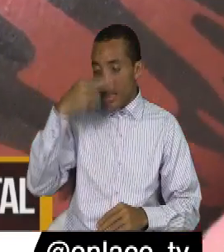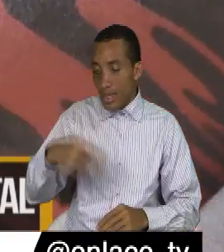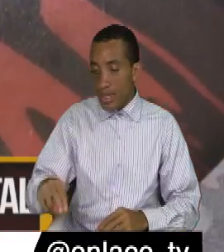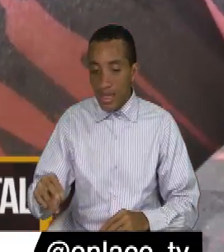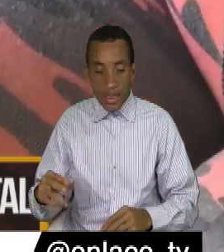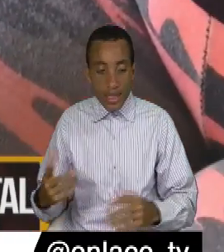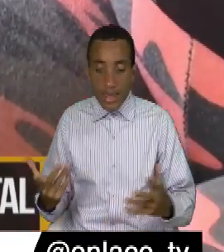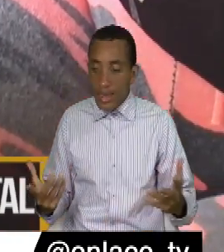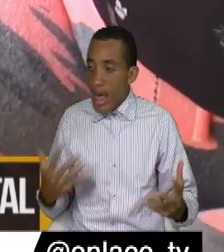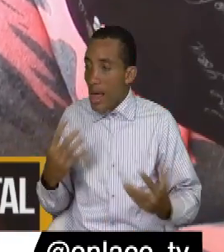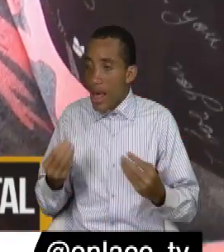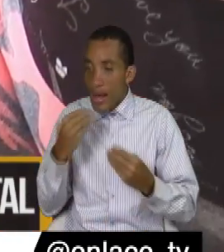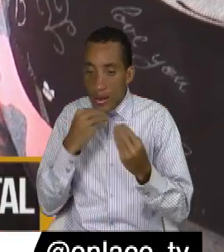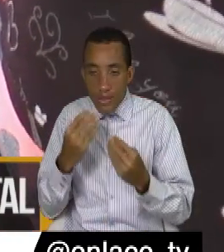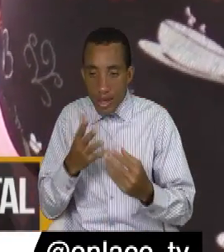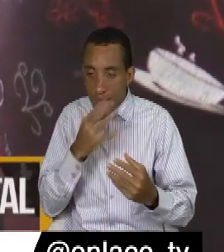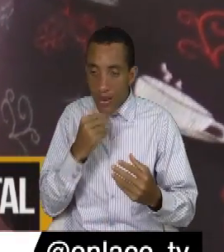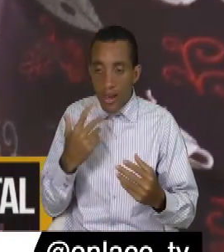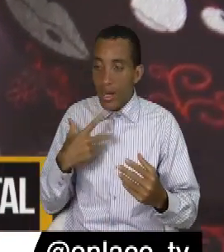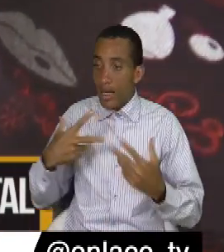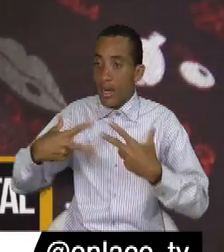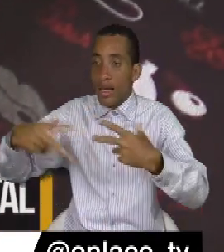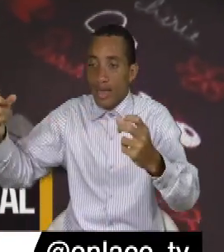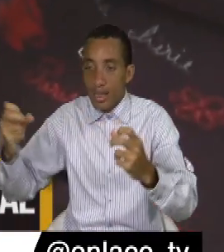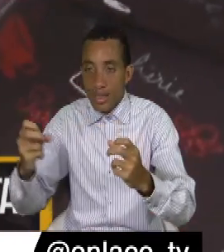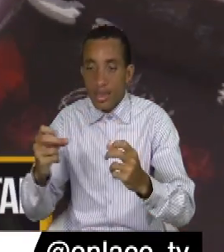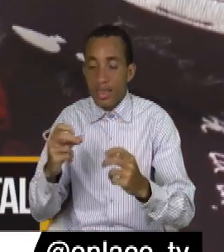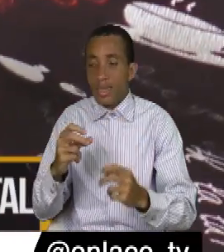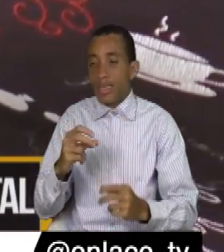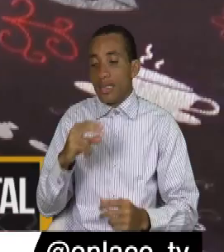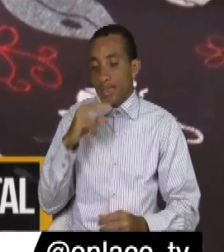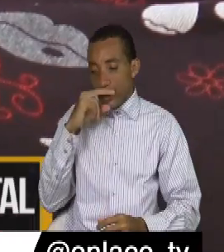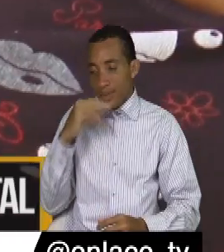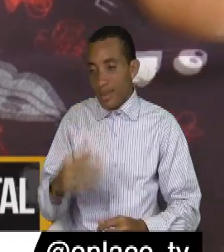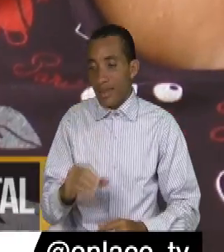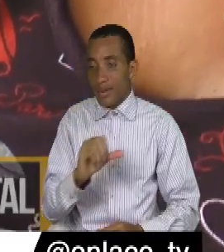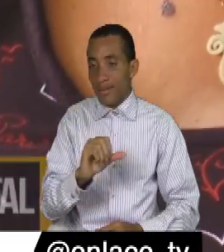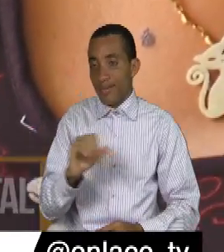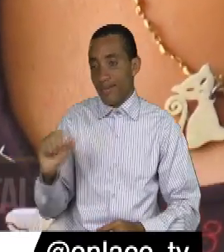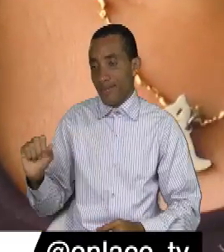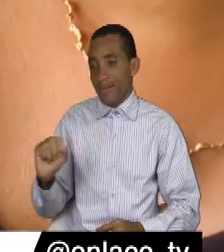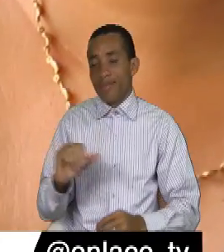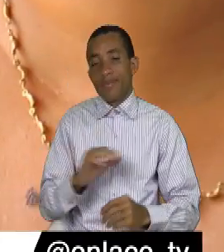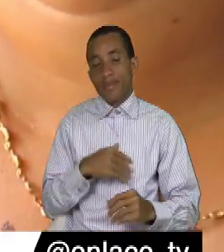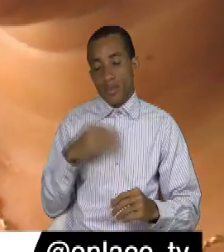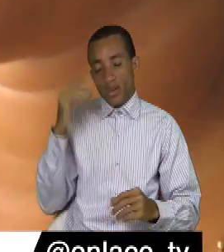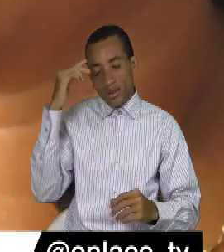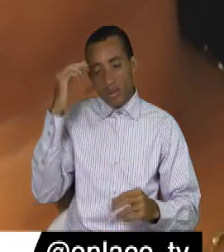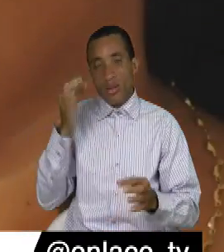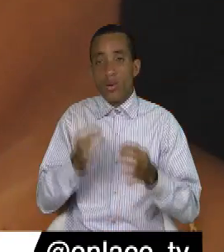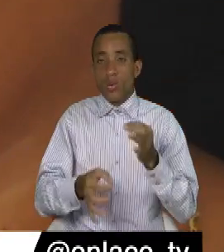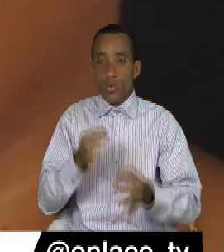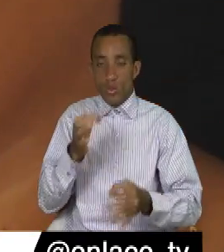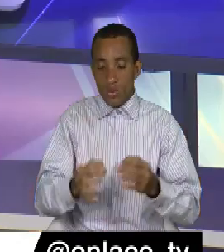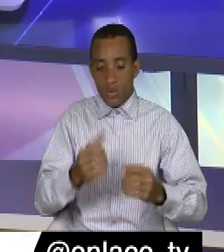había comida, no había agresiones. Con su denuncia, Karina Romero espera que haya justicia y protección a su integridad personal.